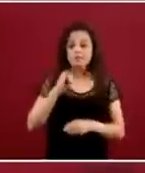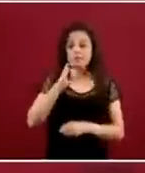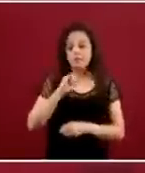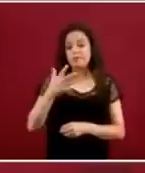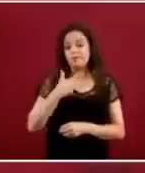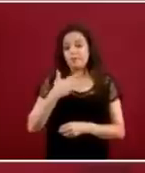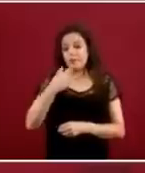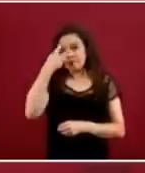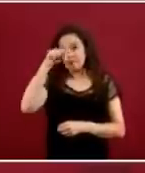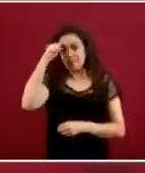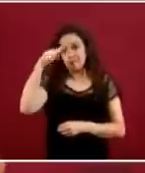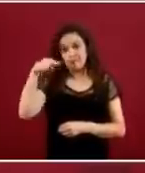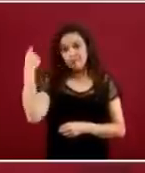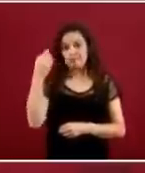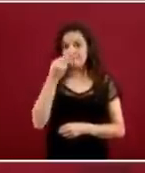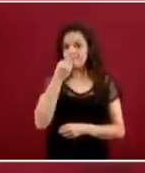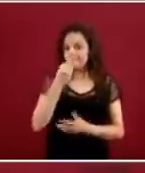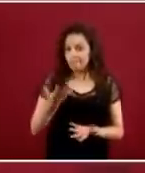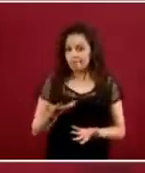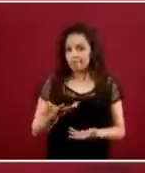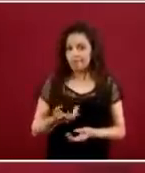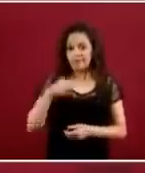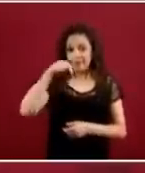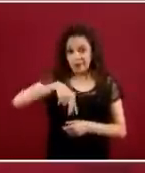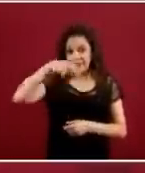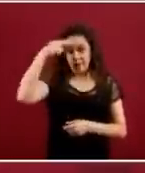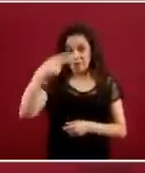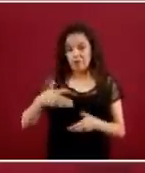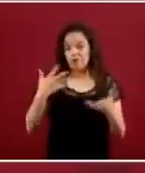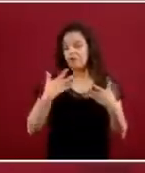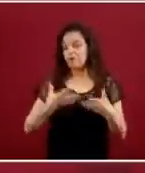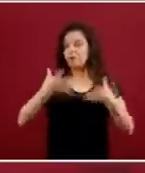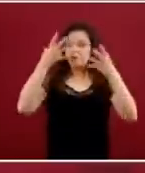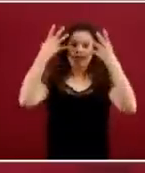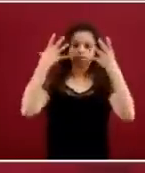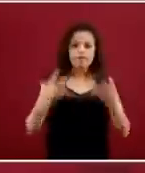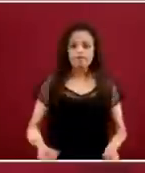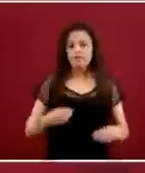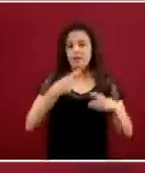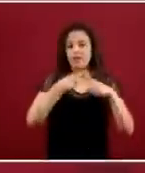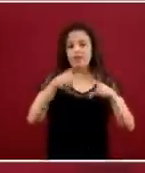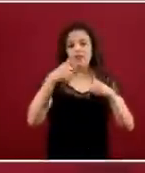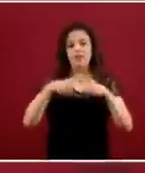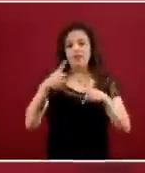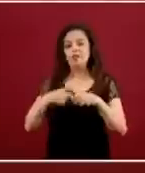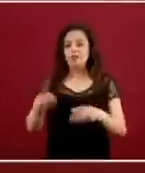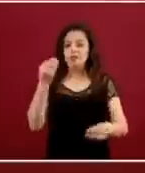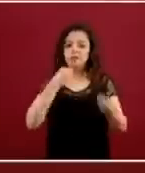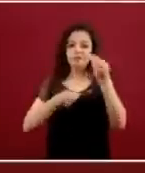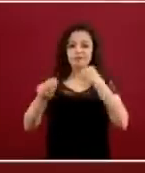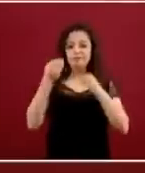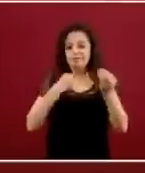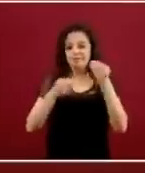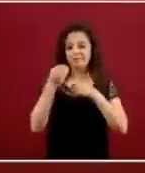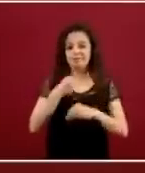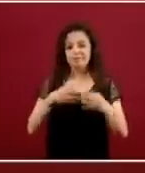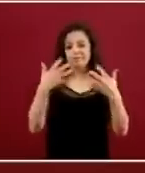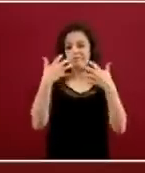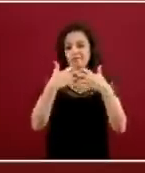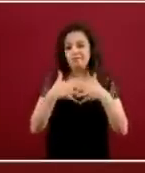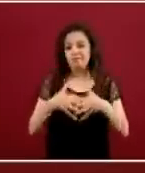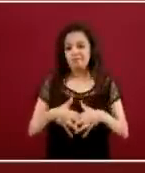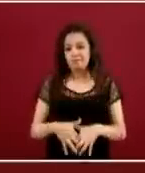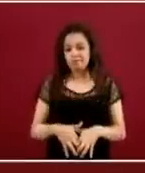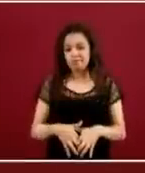méxico tenemos una monstruosa y monumental sobre oferta de alimentos industrializados de